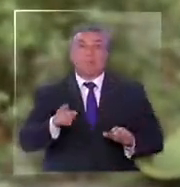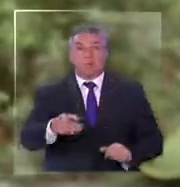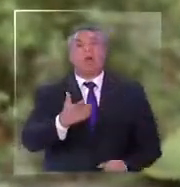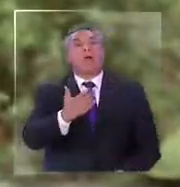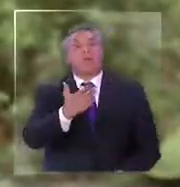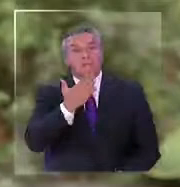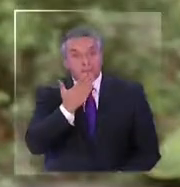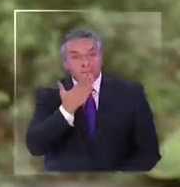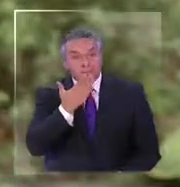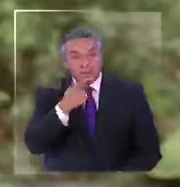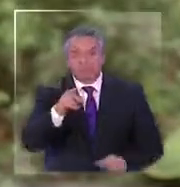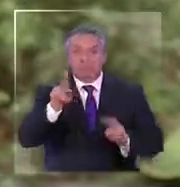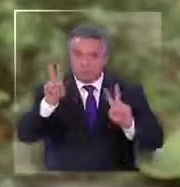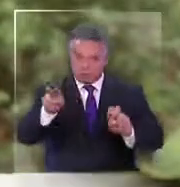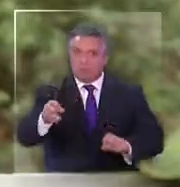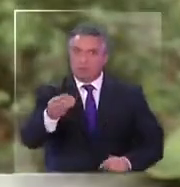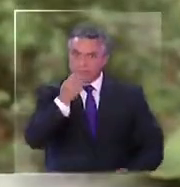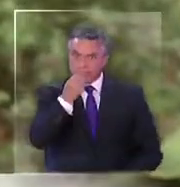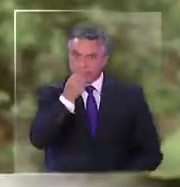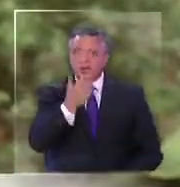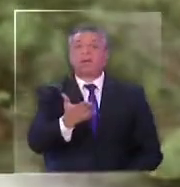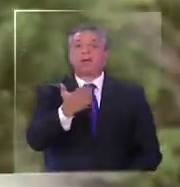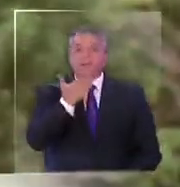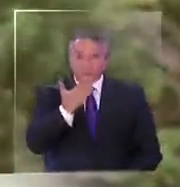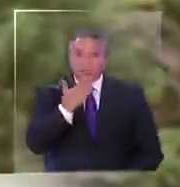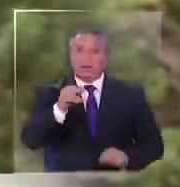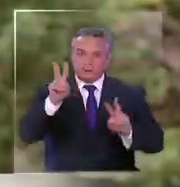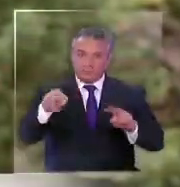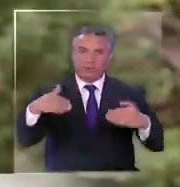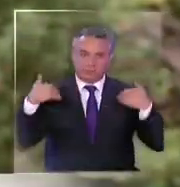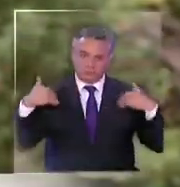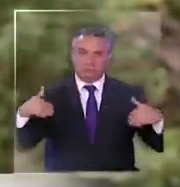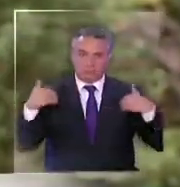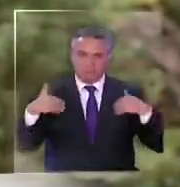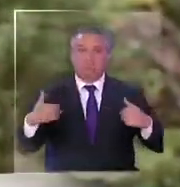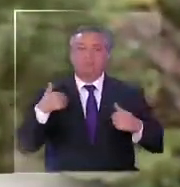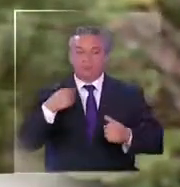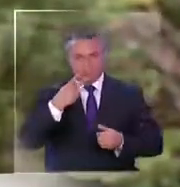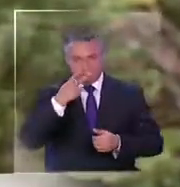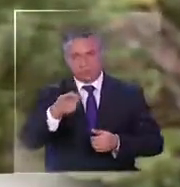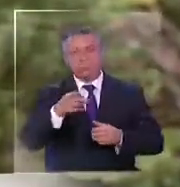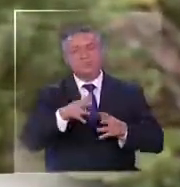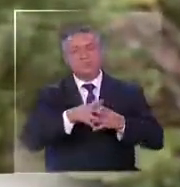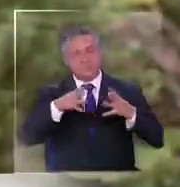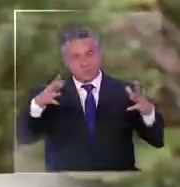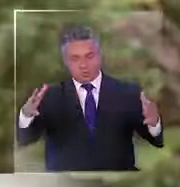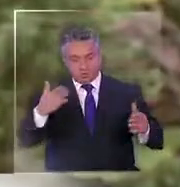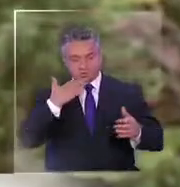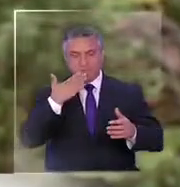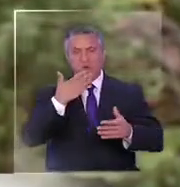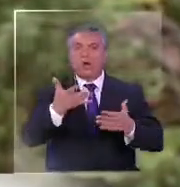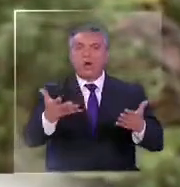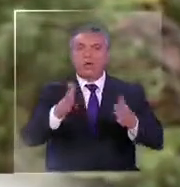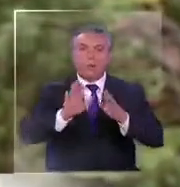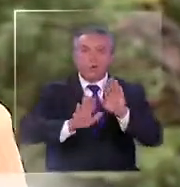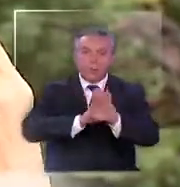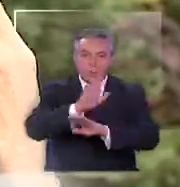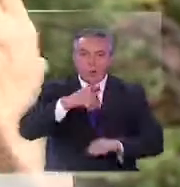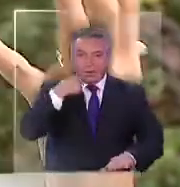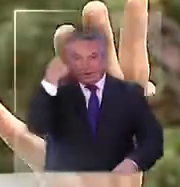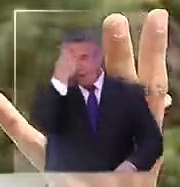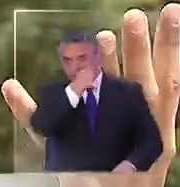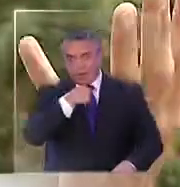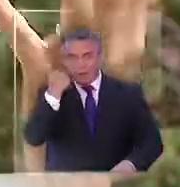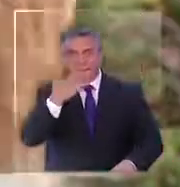insisto, pasa por un tema de alimentación y también pasa por un tema de ejercicio. También yo creo que también tiene mucho que ver en cómo cuidas tu rostro,